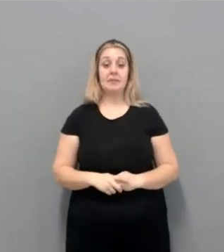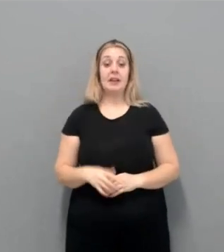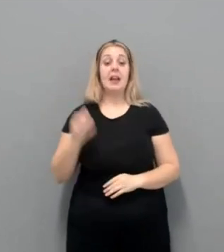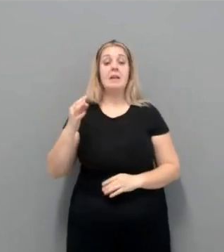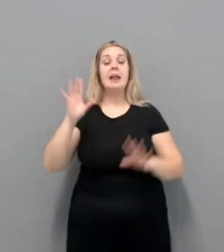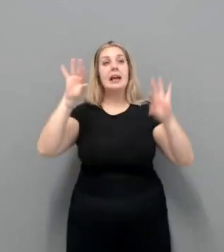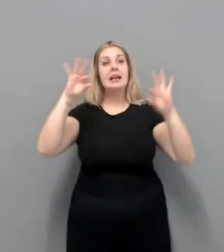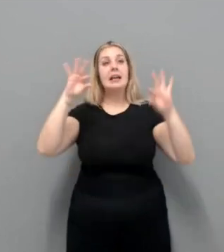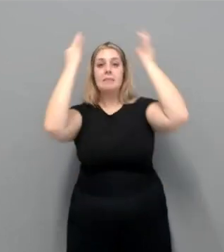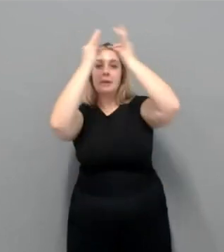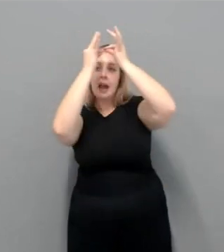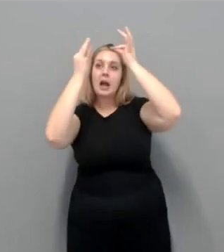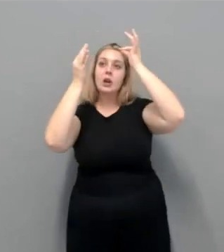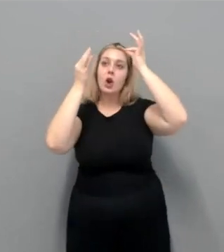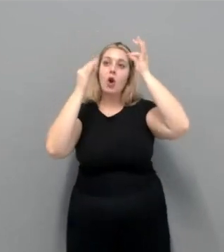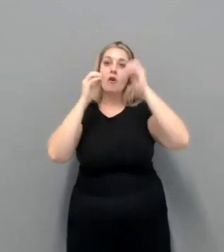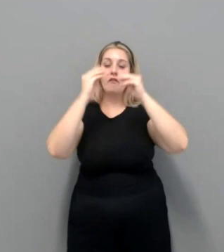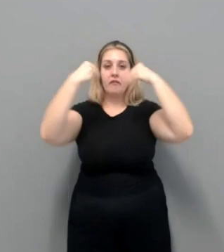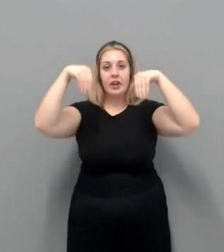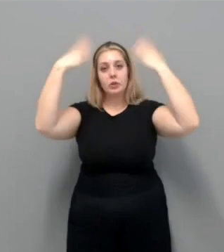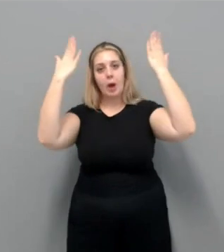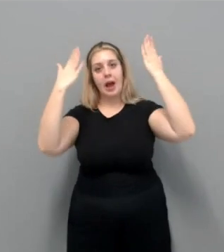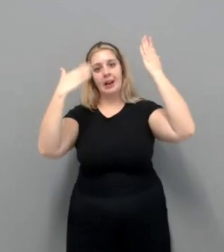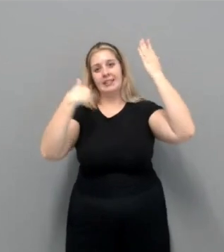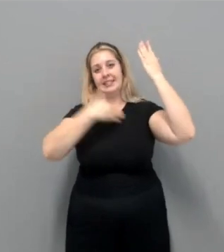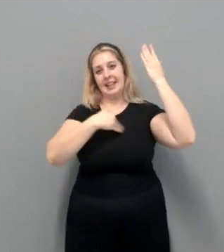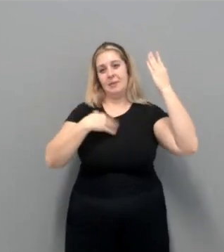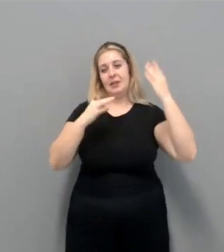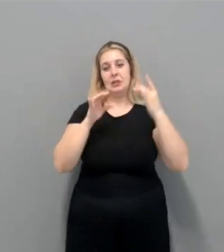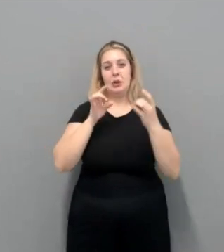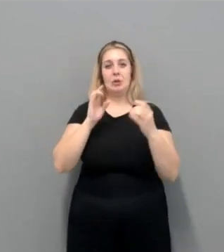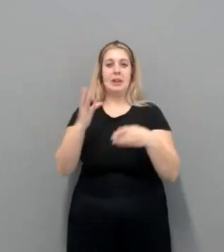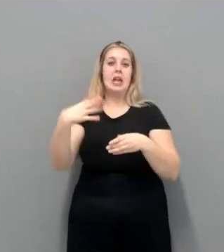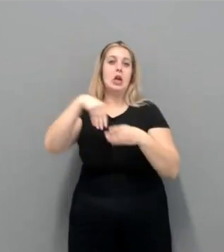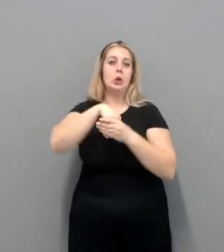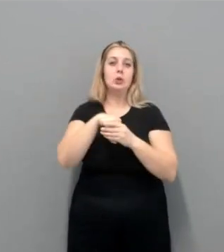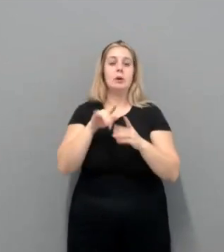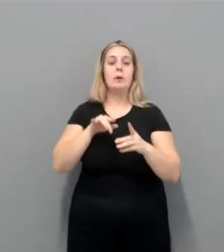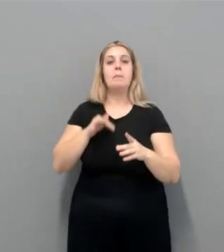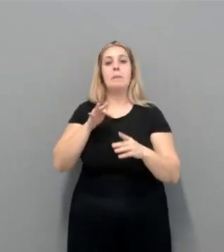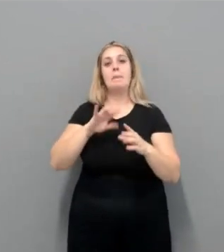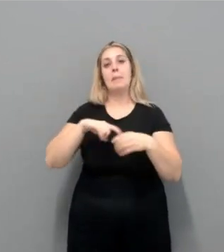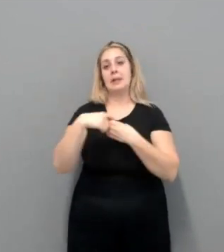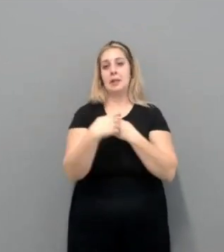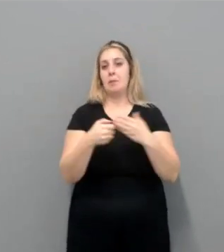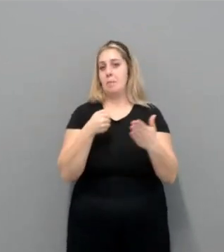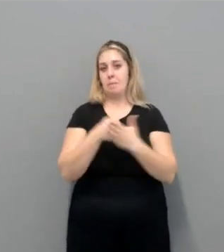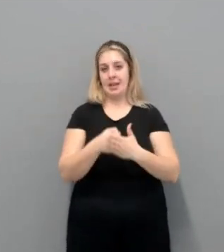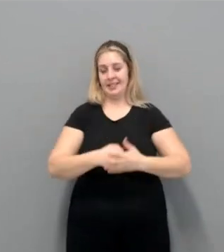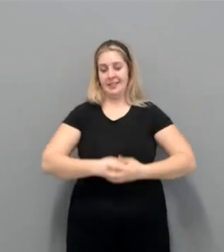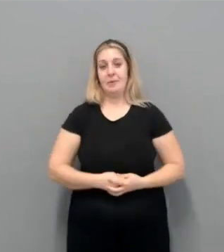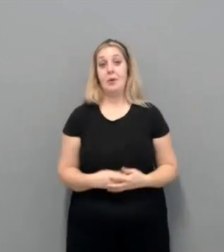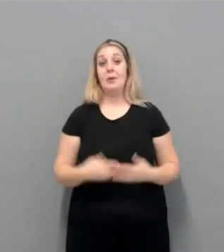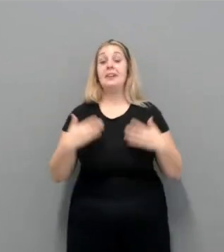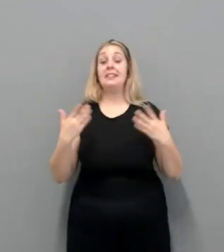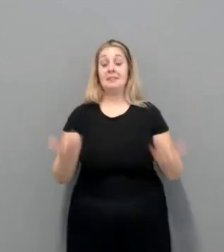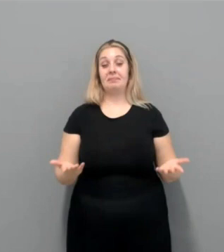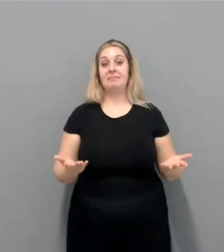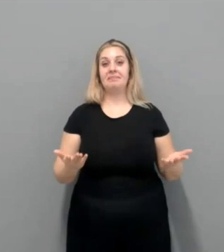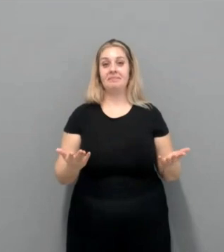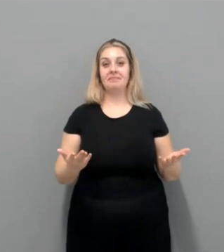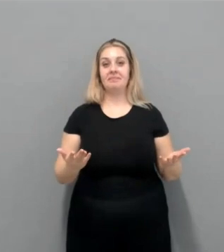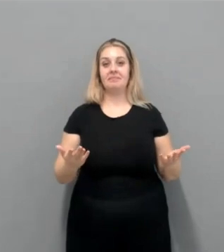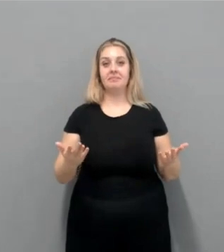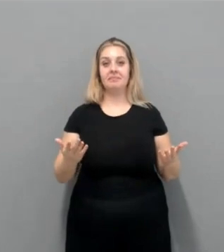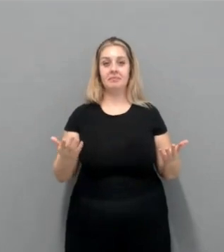un seminario virtual, queremos que esto sea lo más inclusivo y lo más participativo posible, así que tenéis